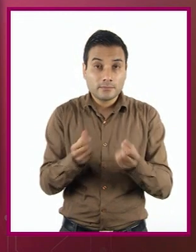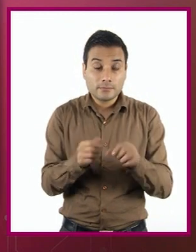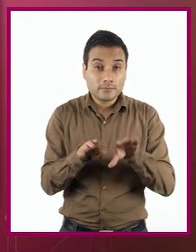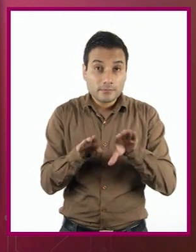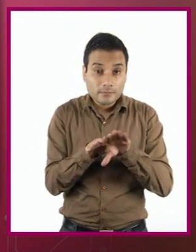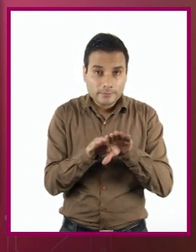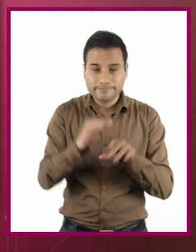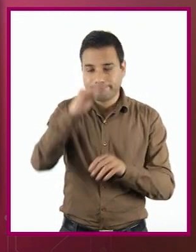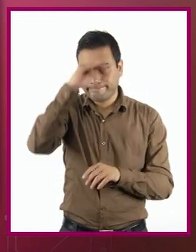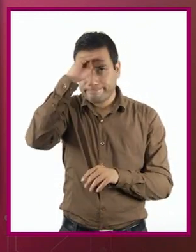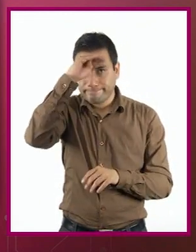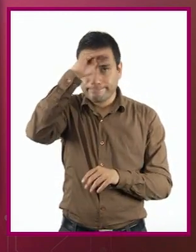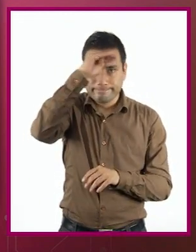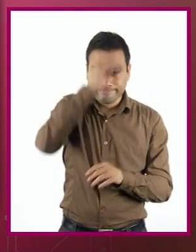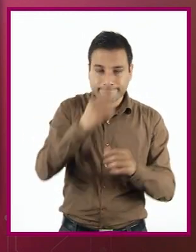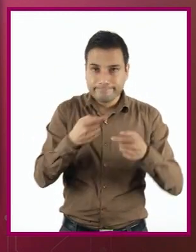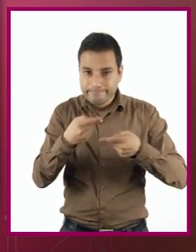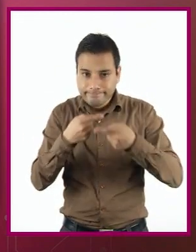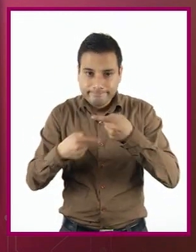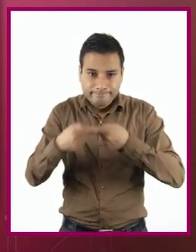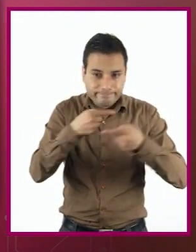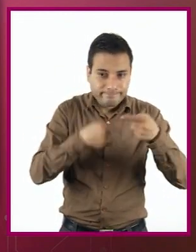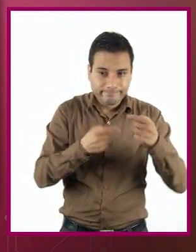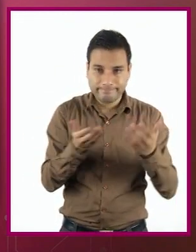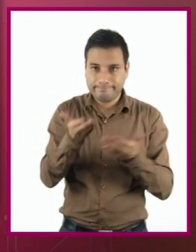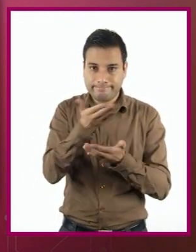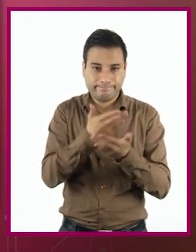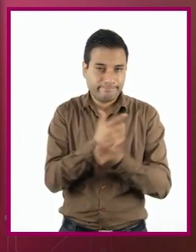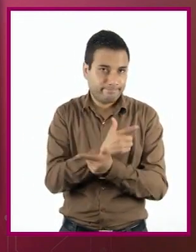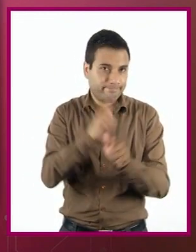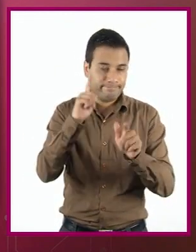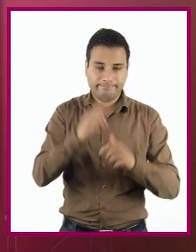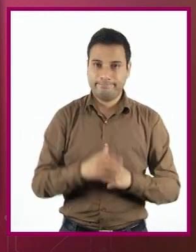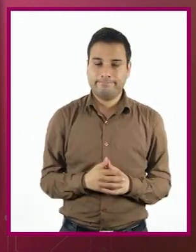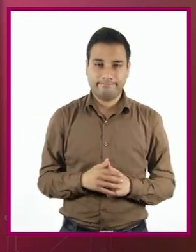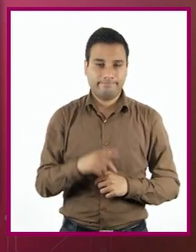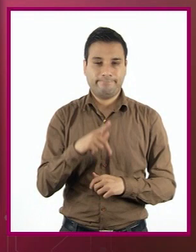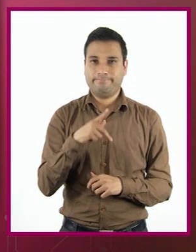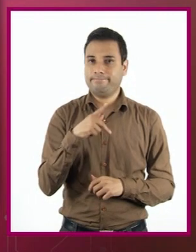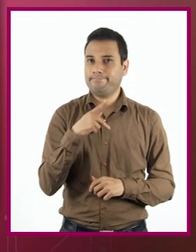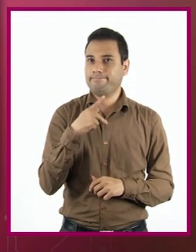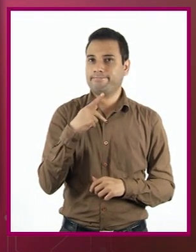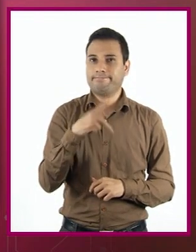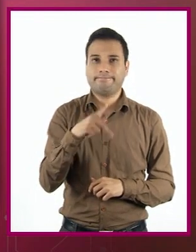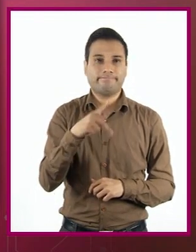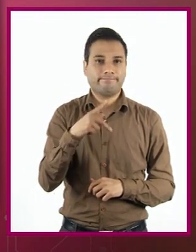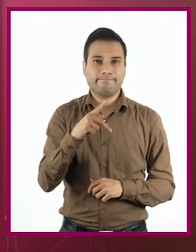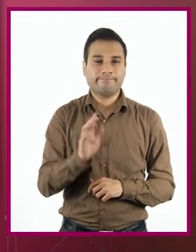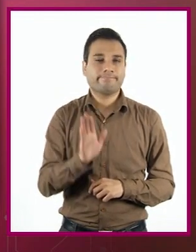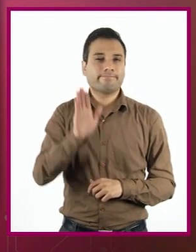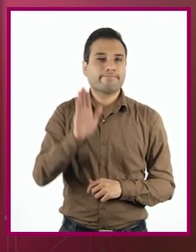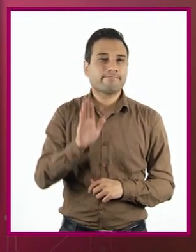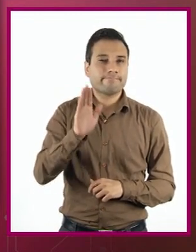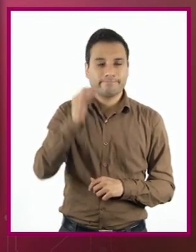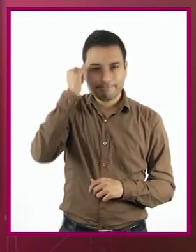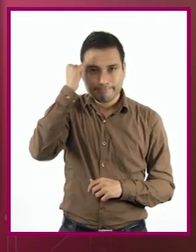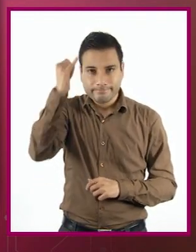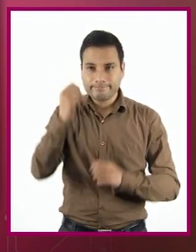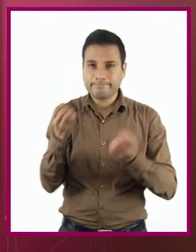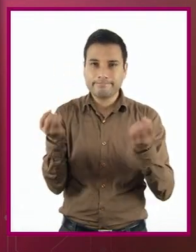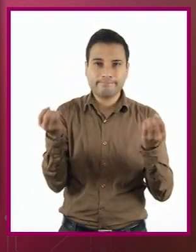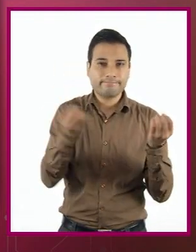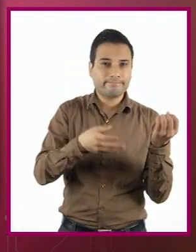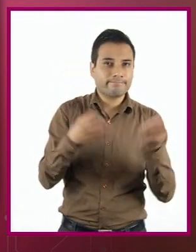científica, ¿sí? Y dejarlos hablar libremente, que cada quien, como si fuera una lluvia de ideas, por ejemplo, que